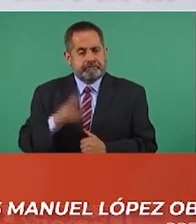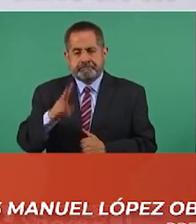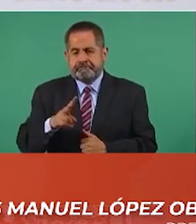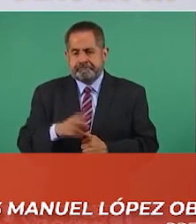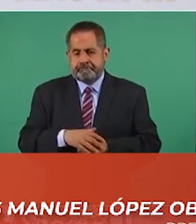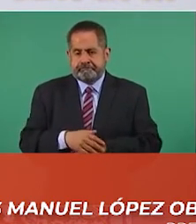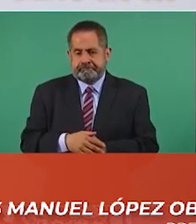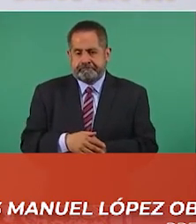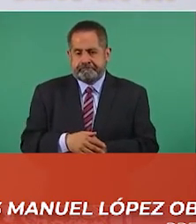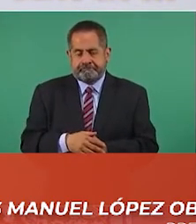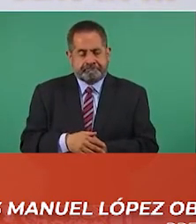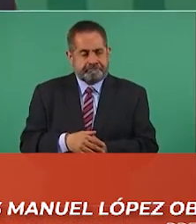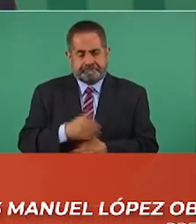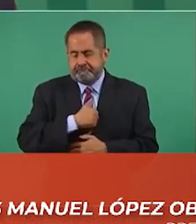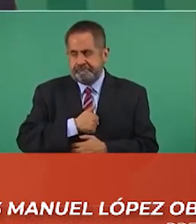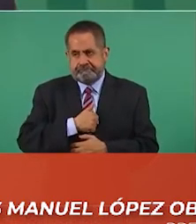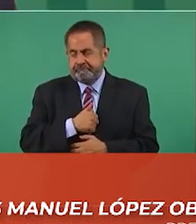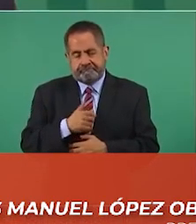dolorosa.